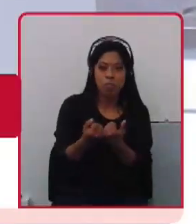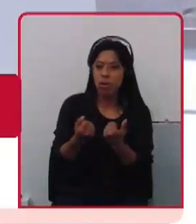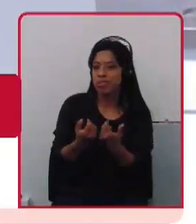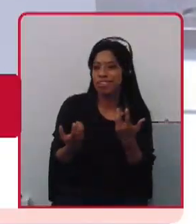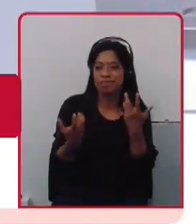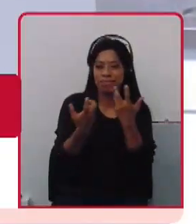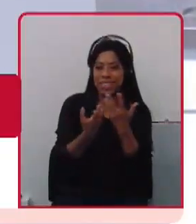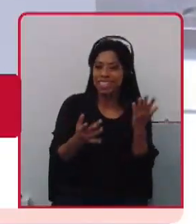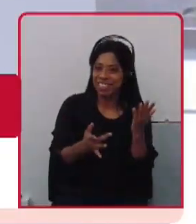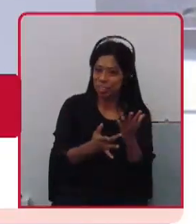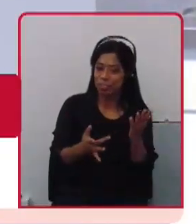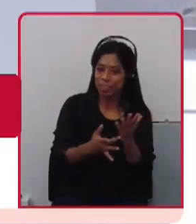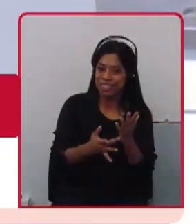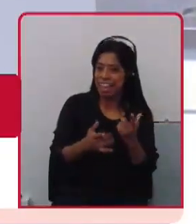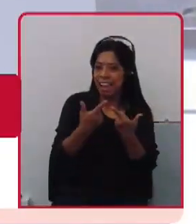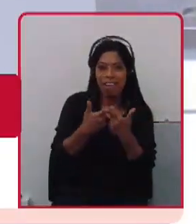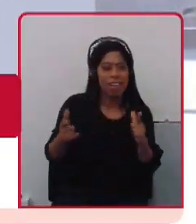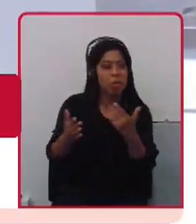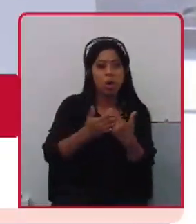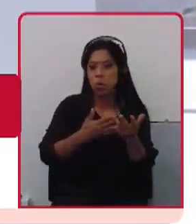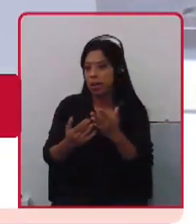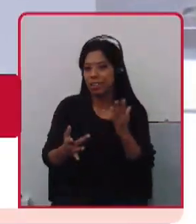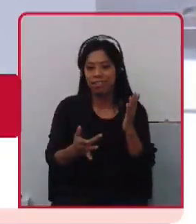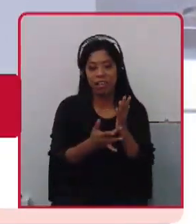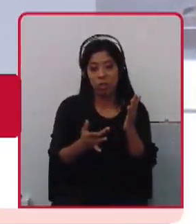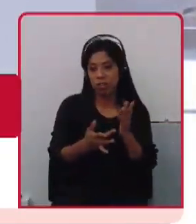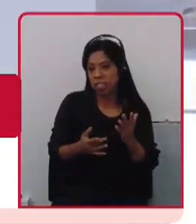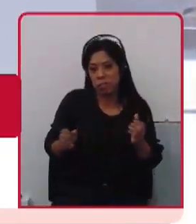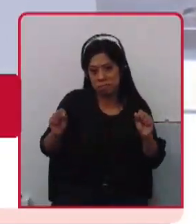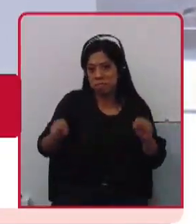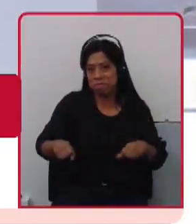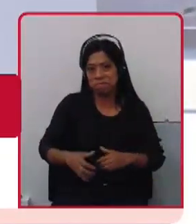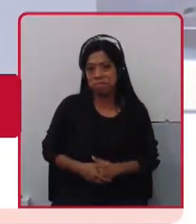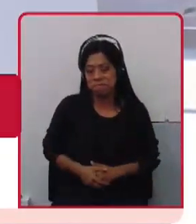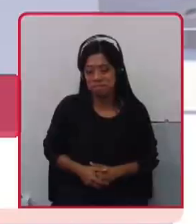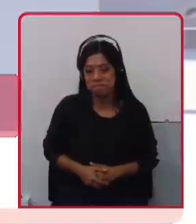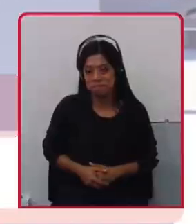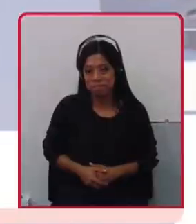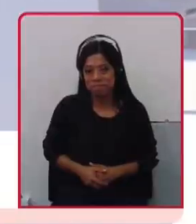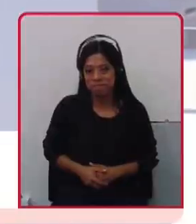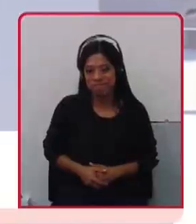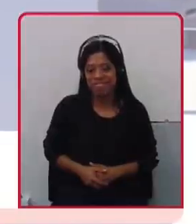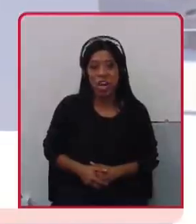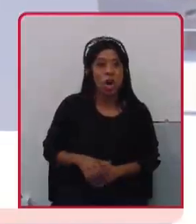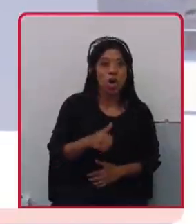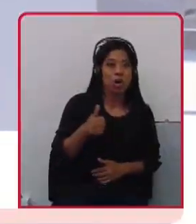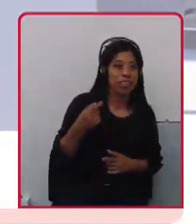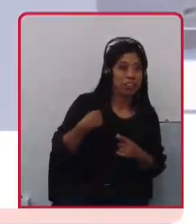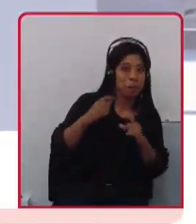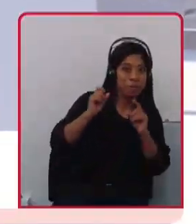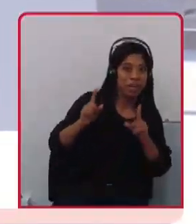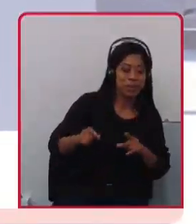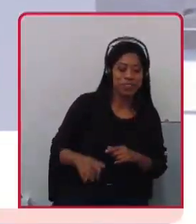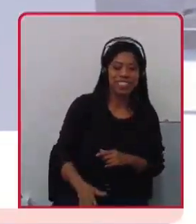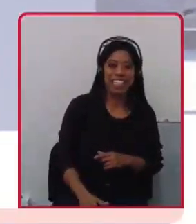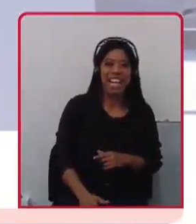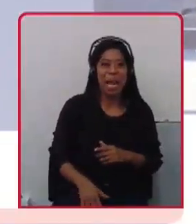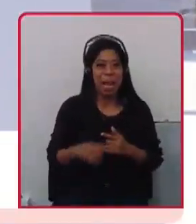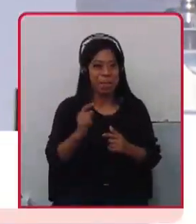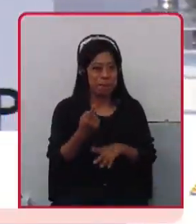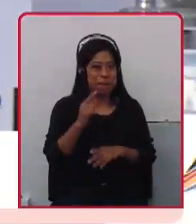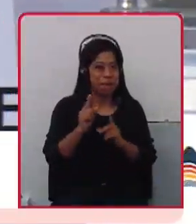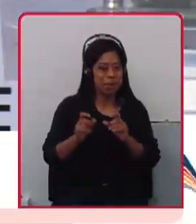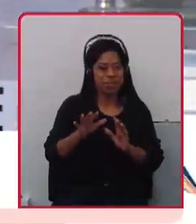con la tecnología, libre para cualquier tecnología. Y claro que sí. Perfecto. Y yo voy con una segunda pregunta. La primera iba por ahí, de